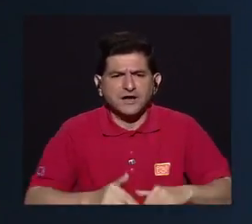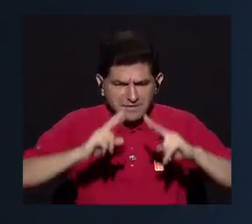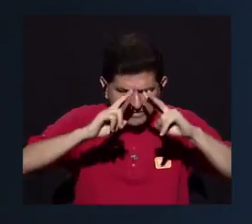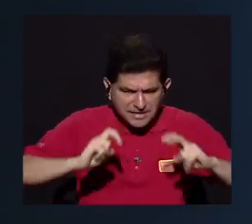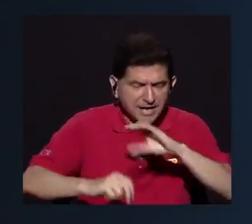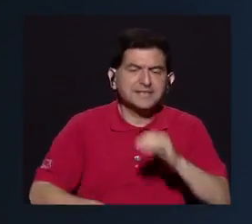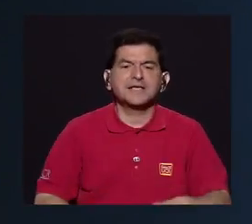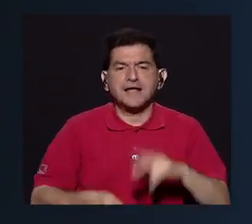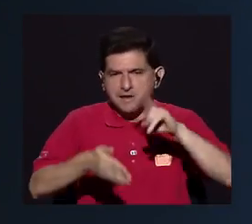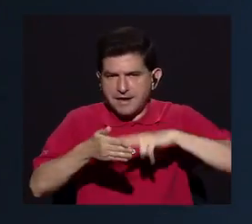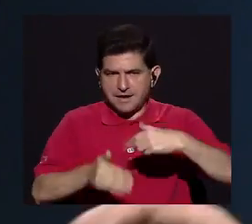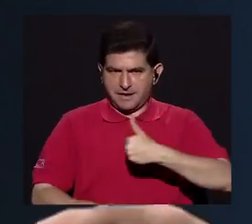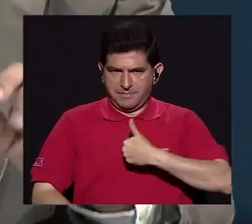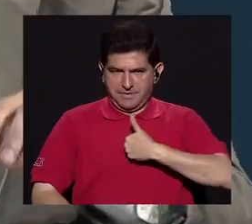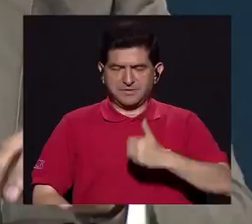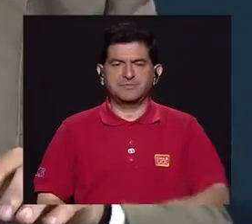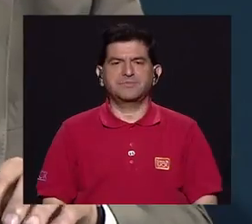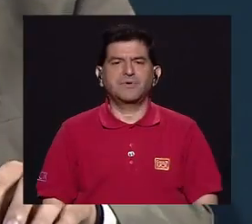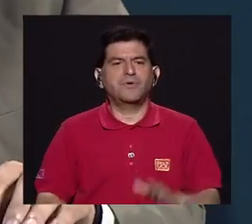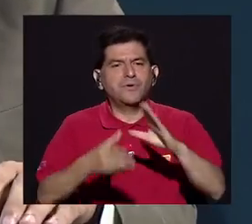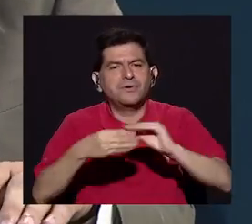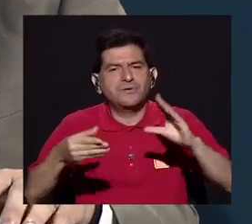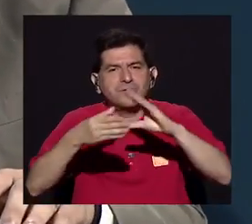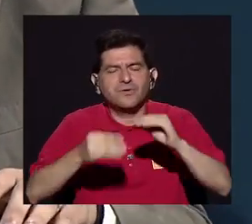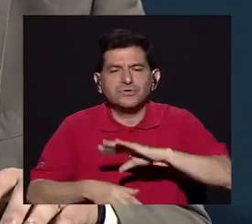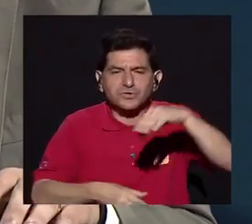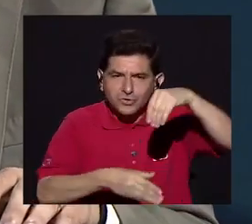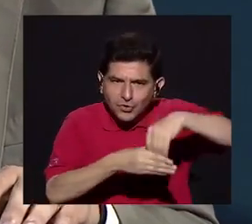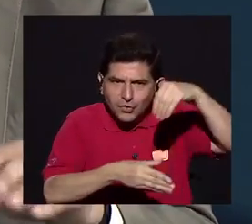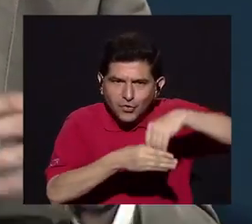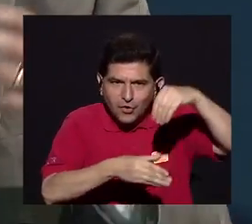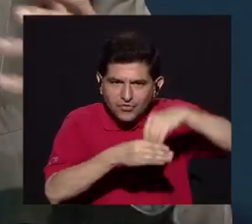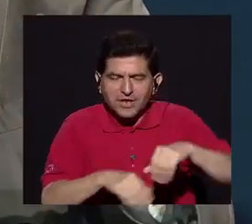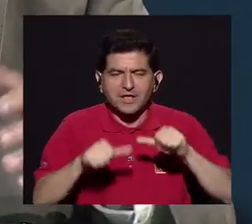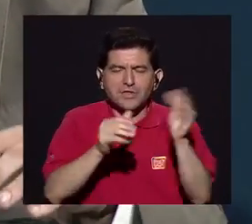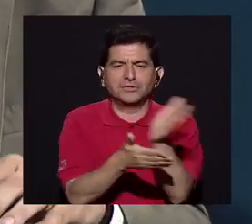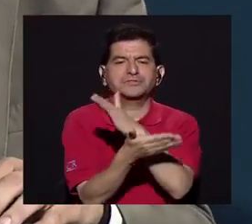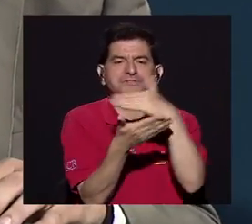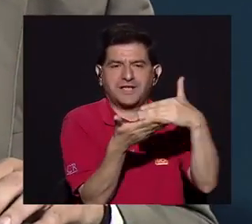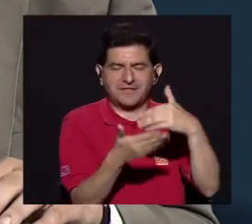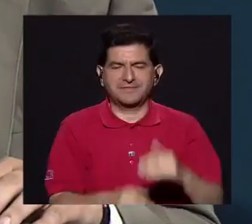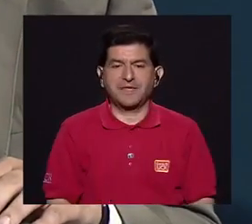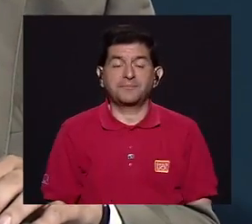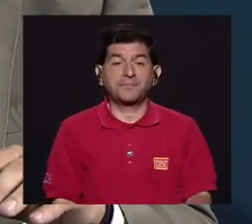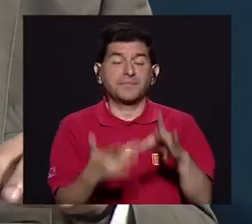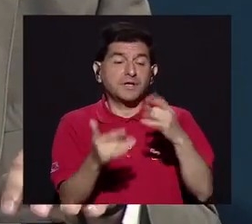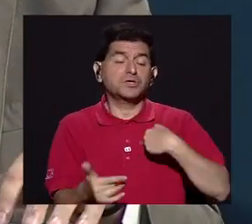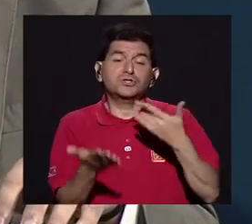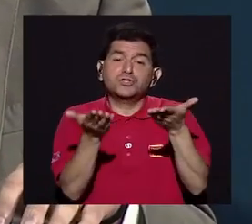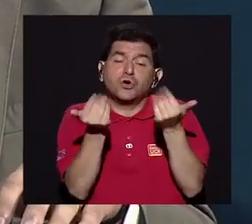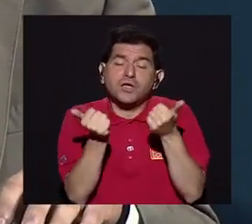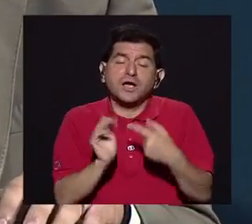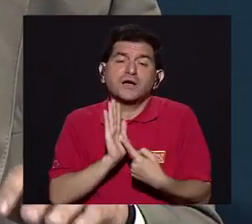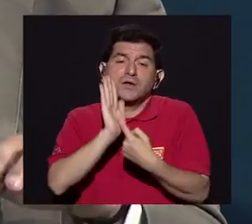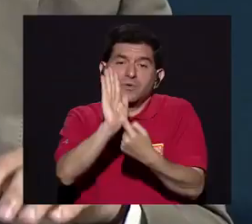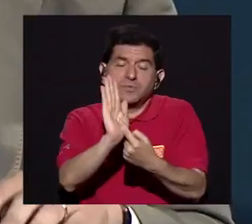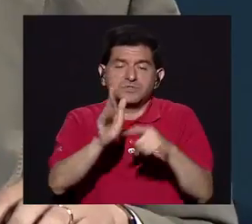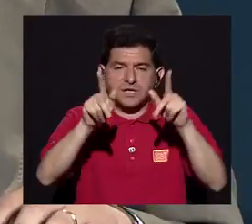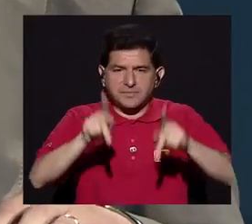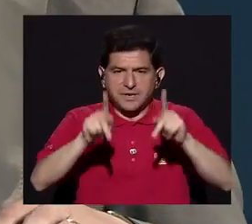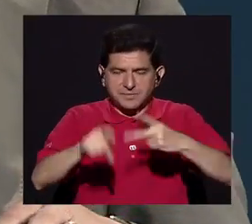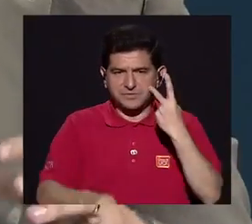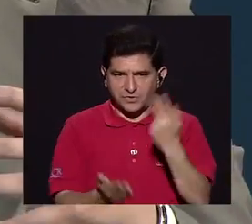muy importante, ¿no? Entonces, vamos a contar un poquito sobre todo sobre el contenido en el siguiente bloque, y sobre todo yo quisiera destacar para